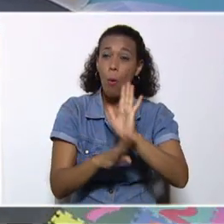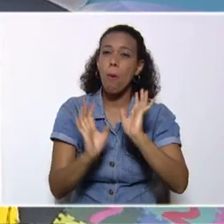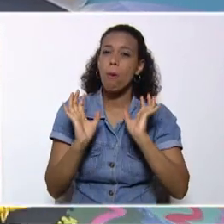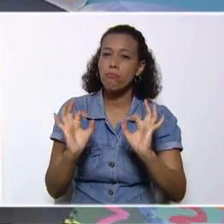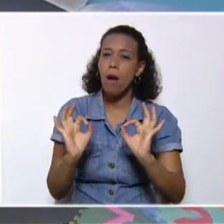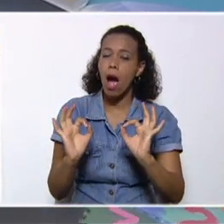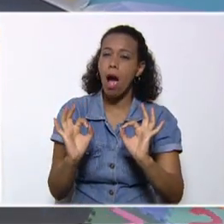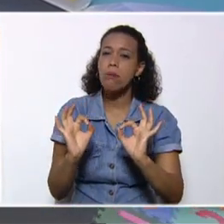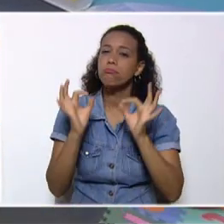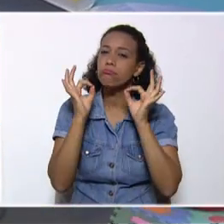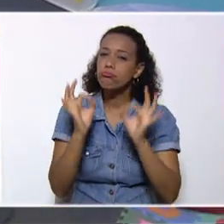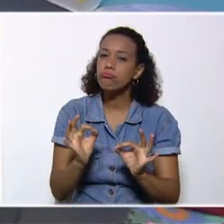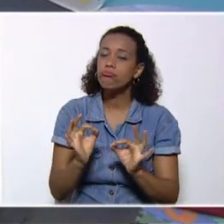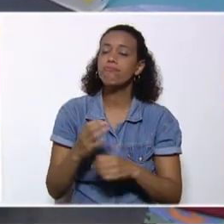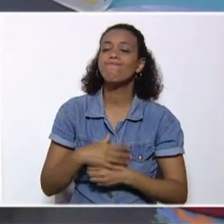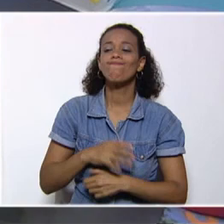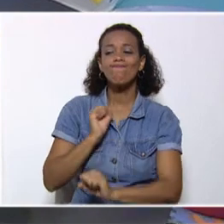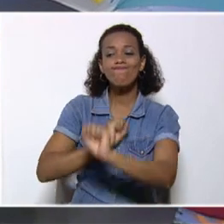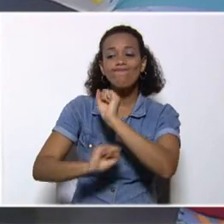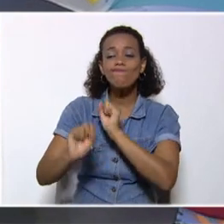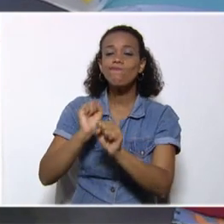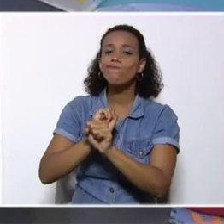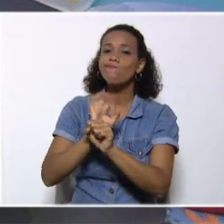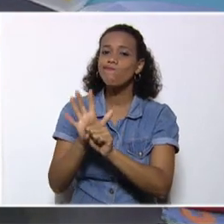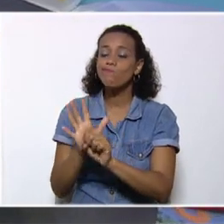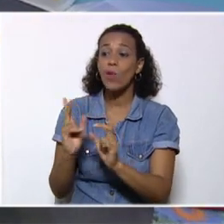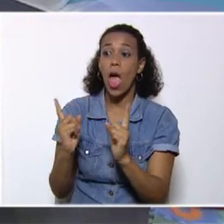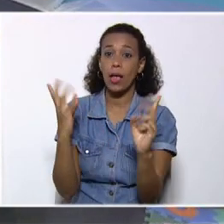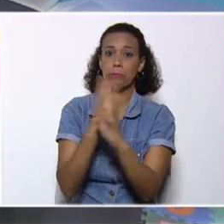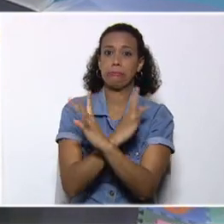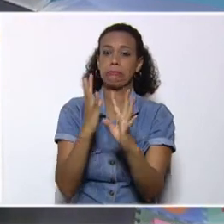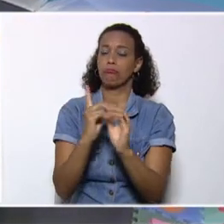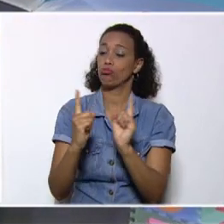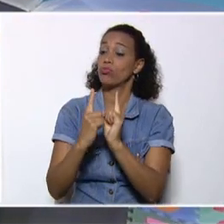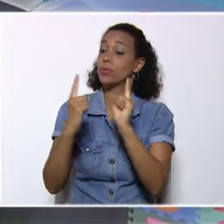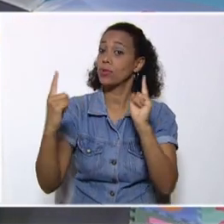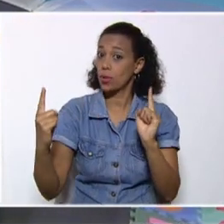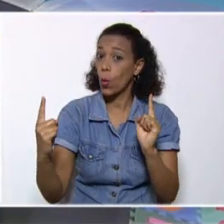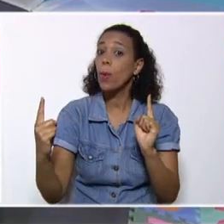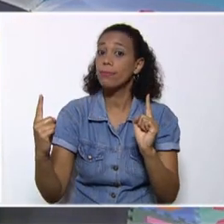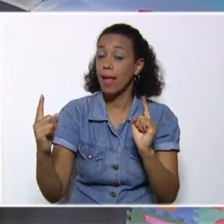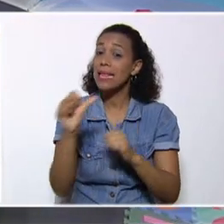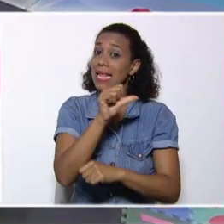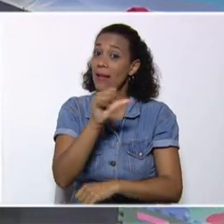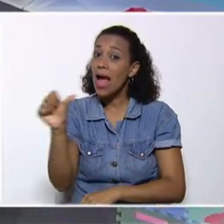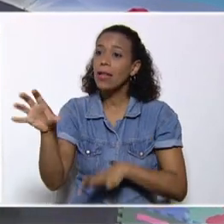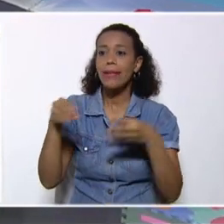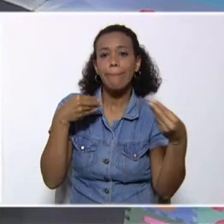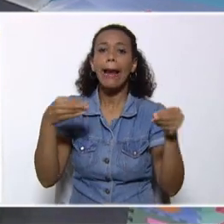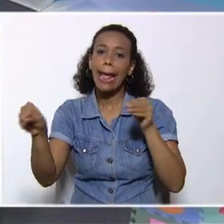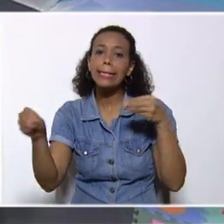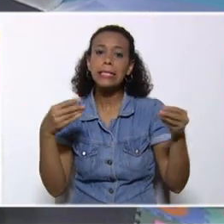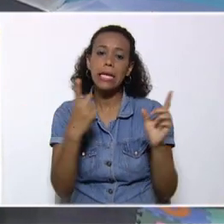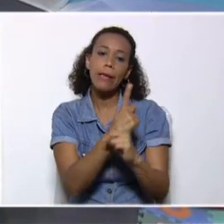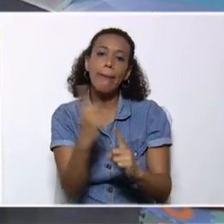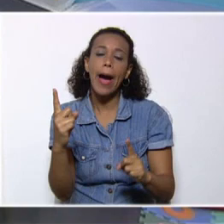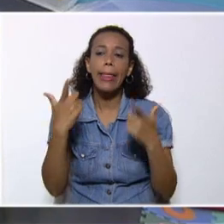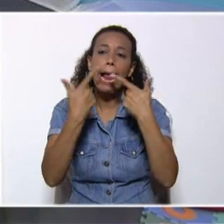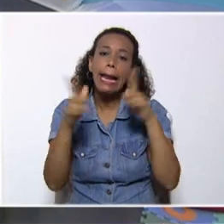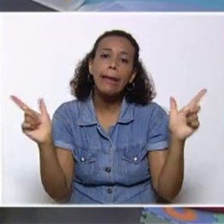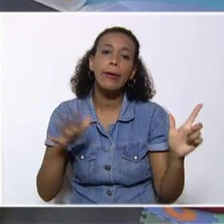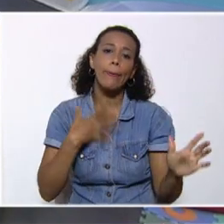estar tomando siempre esas medidas preventivas, el distanciamiento social, aún en la semana de flexibilización cuando salimos de